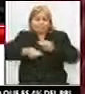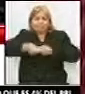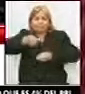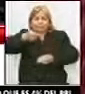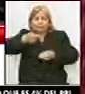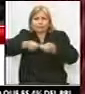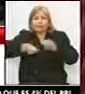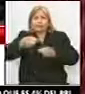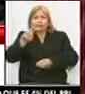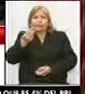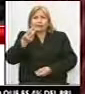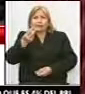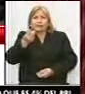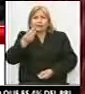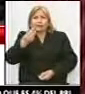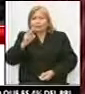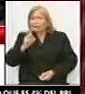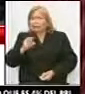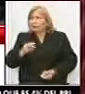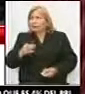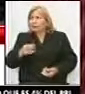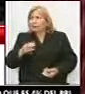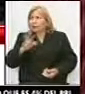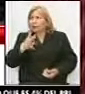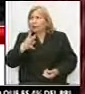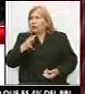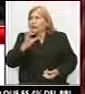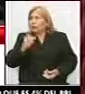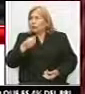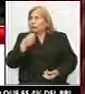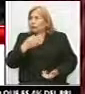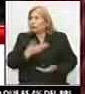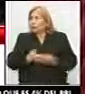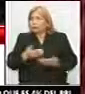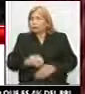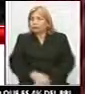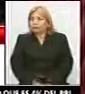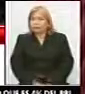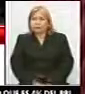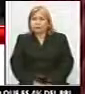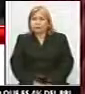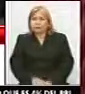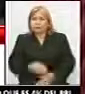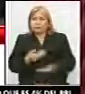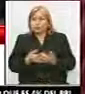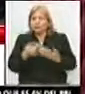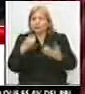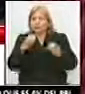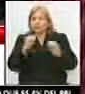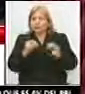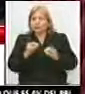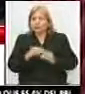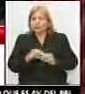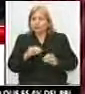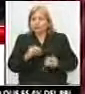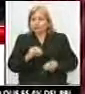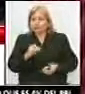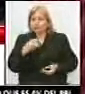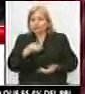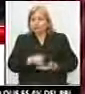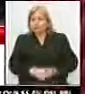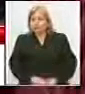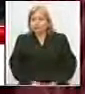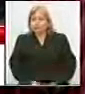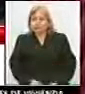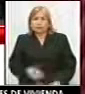12 millones y hemos prácticamente quintuplicado la inversión. Quintuplicado la inversión. Sin embargo, a pesar de ello, dicen no